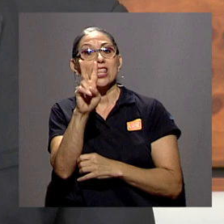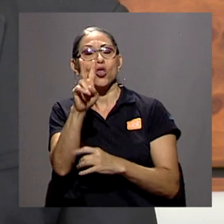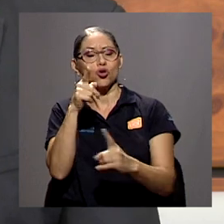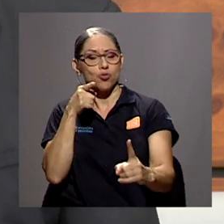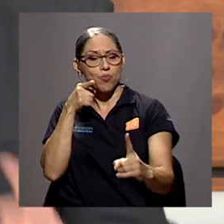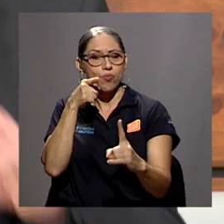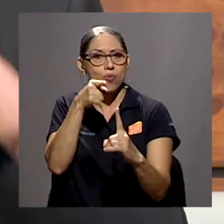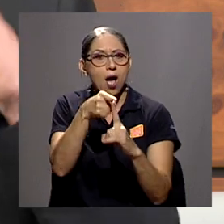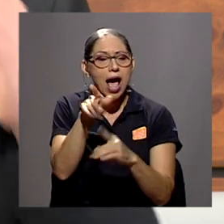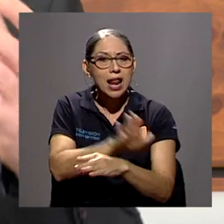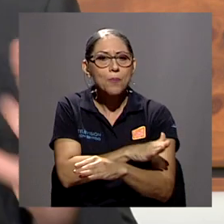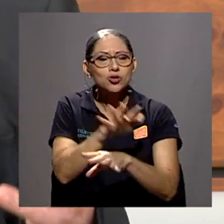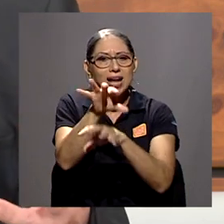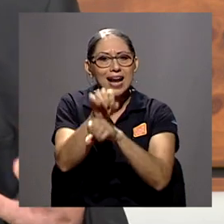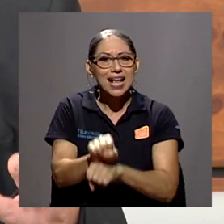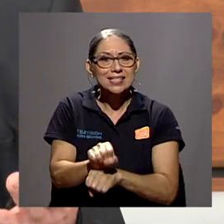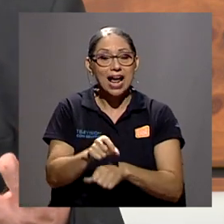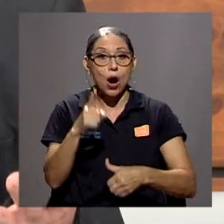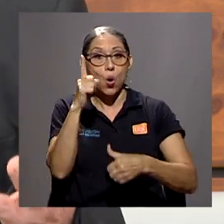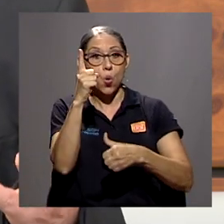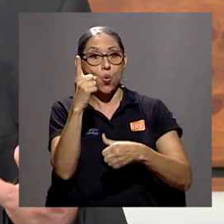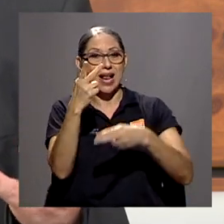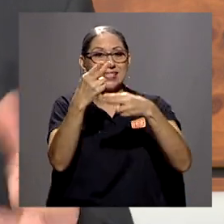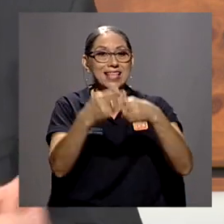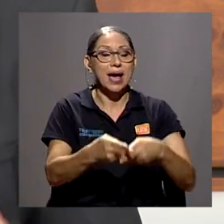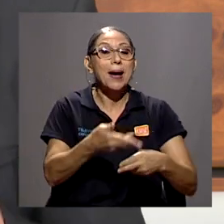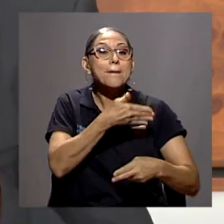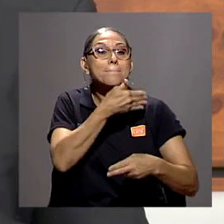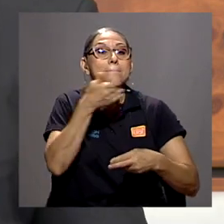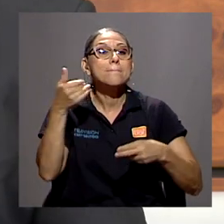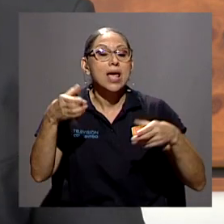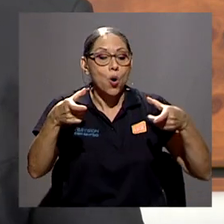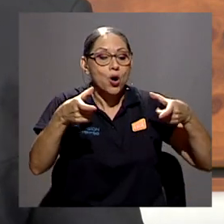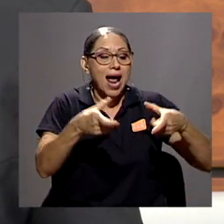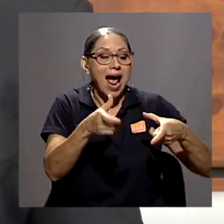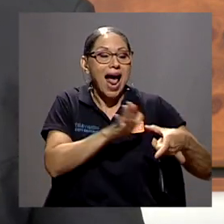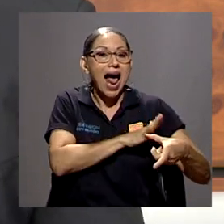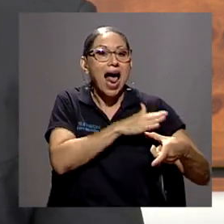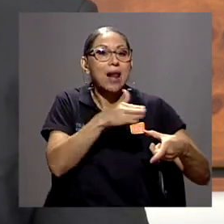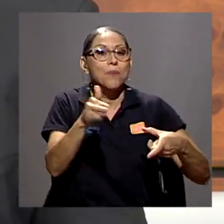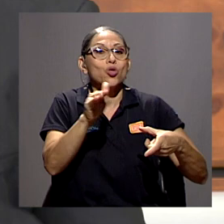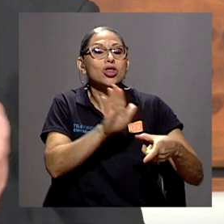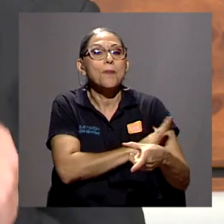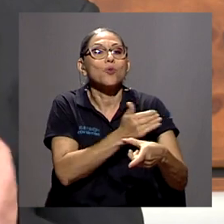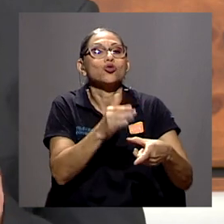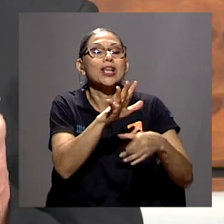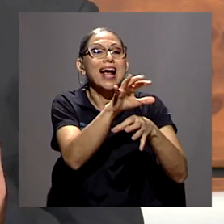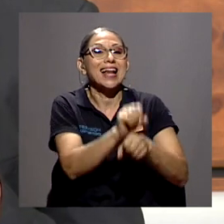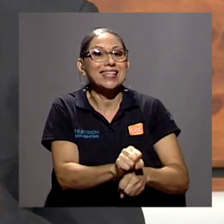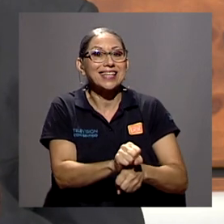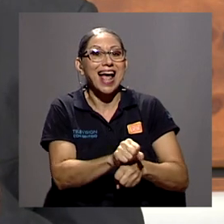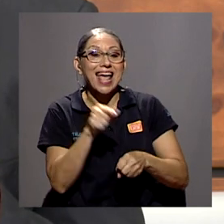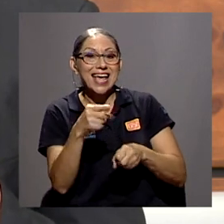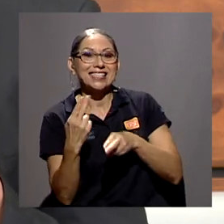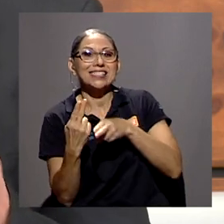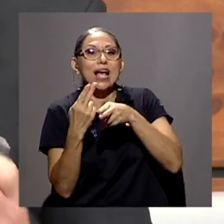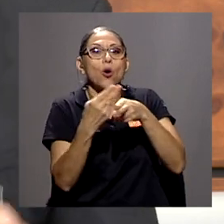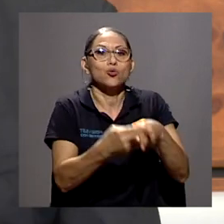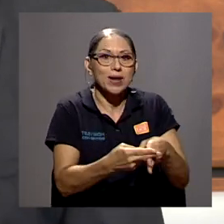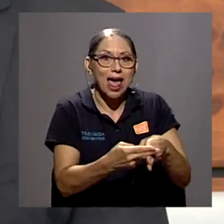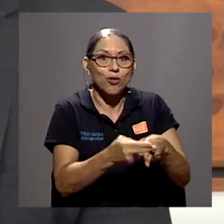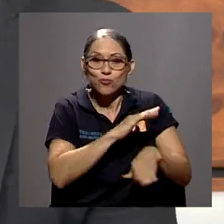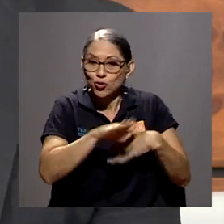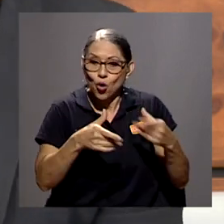una que se llama mejor álbum de música clásica que es el que está nominado nuestro álbum completo la voz del ave y